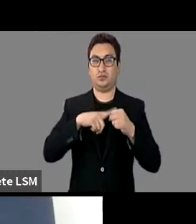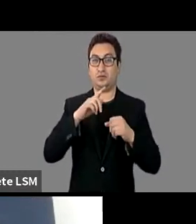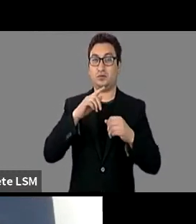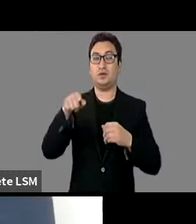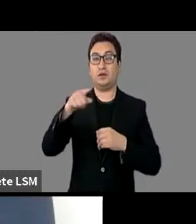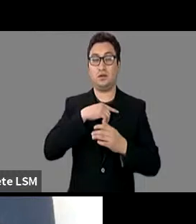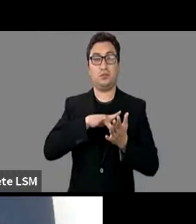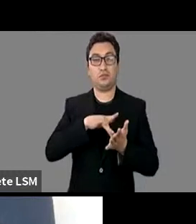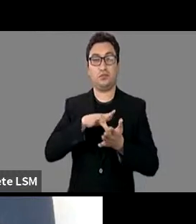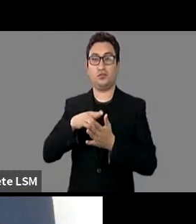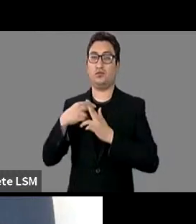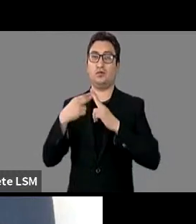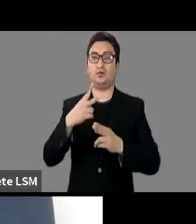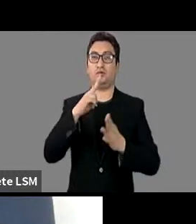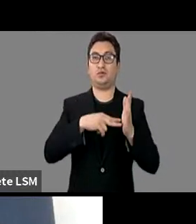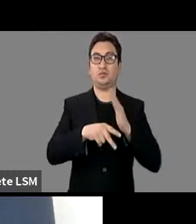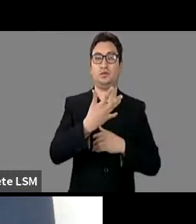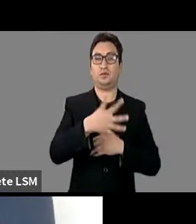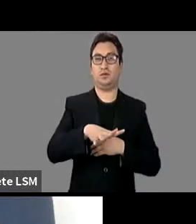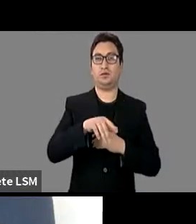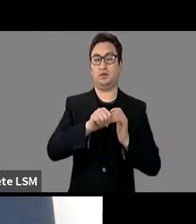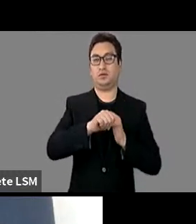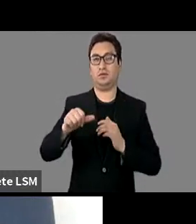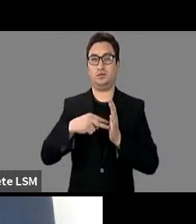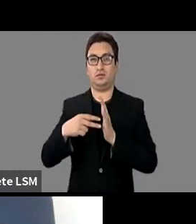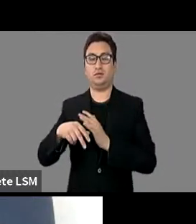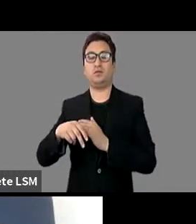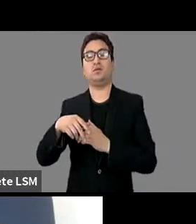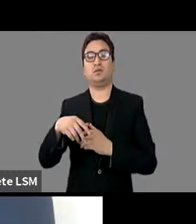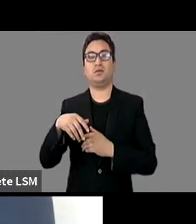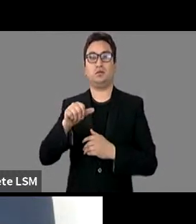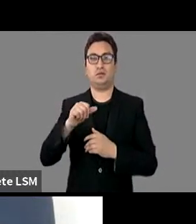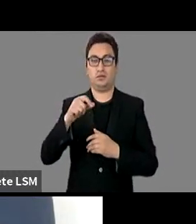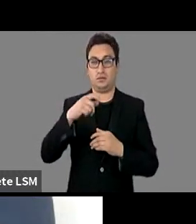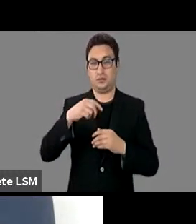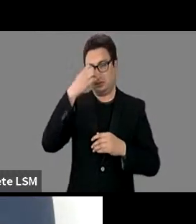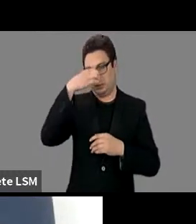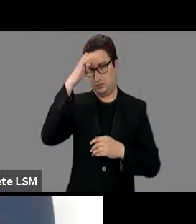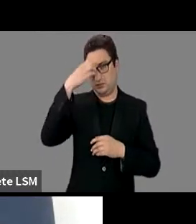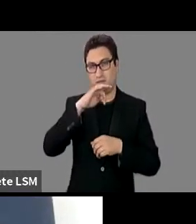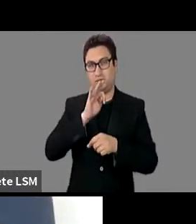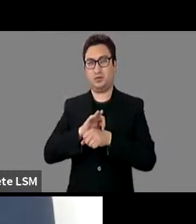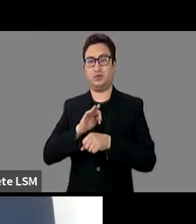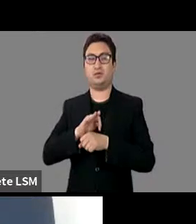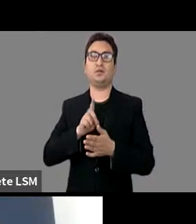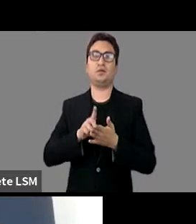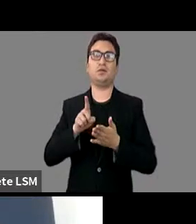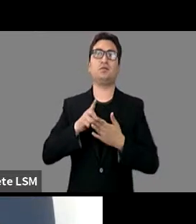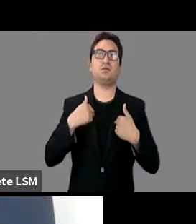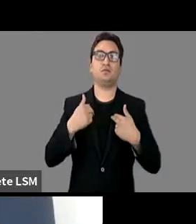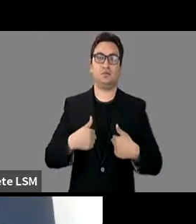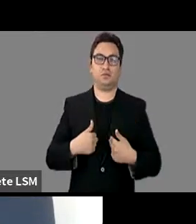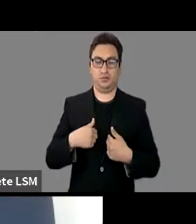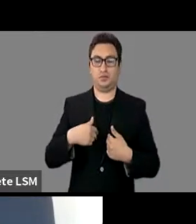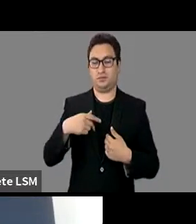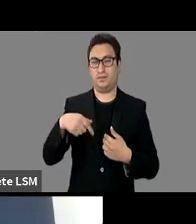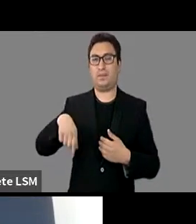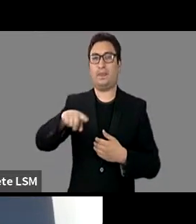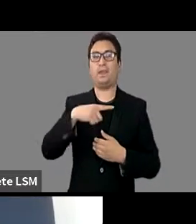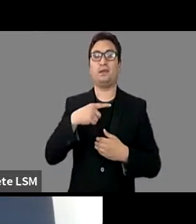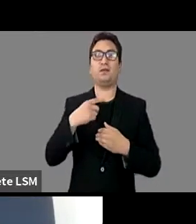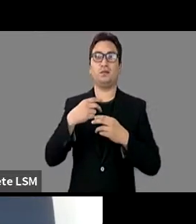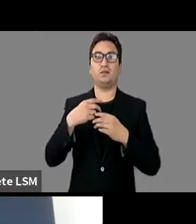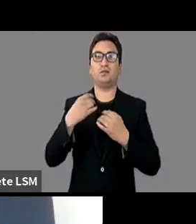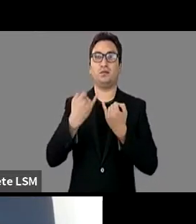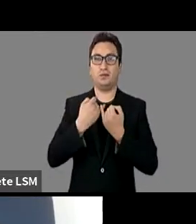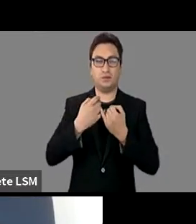2014 a 2016. Ahí adquirió experiencia en protección y defensa de los derechos humanos, así como en litigio